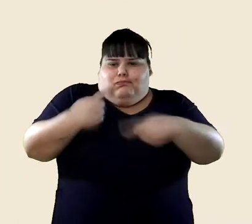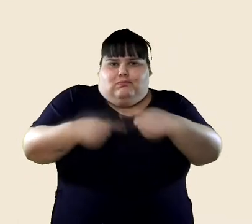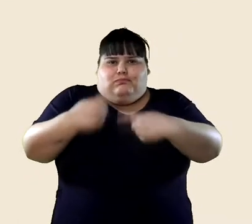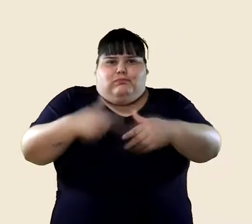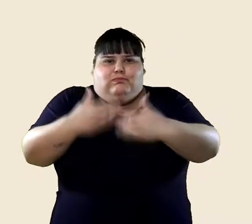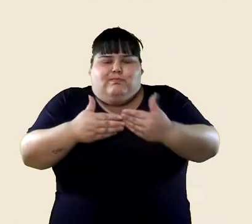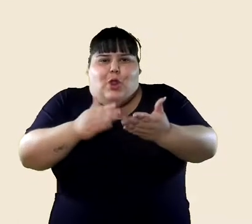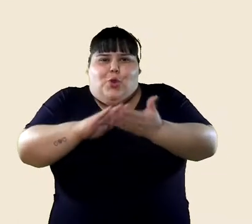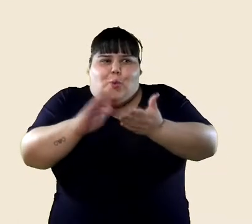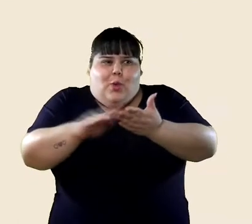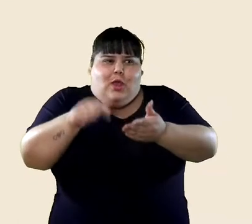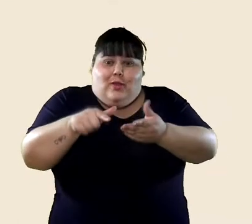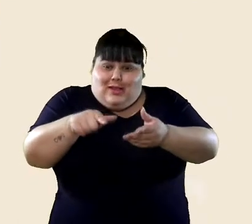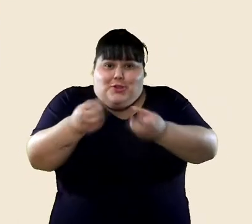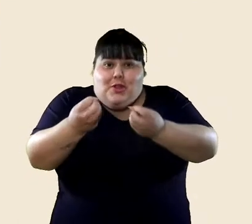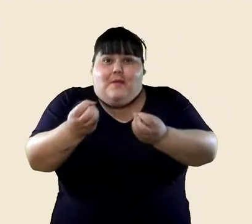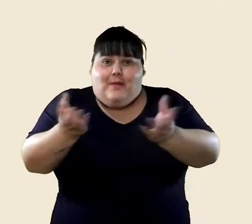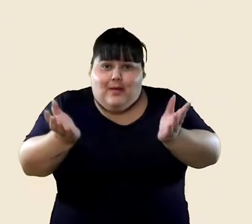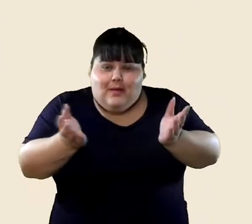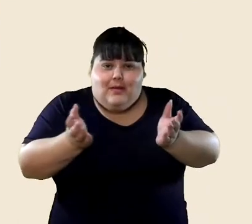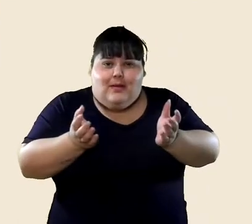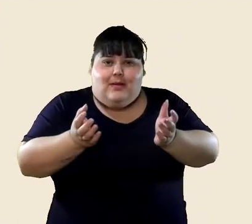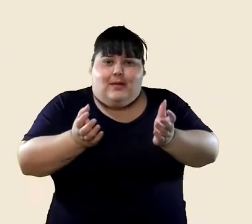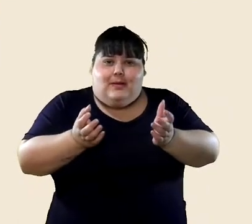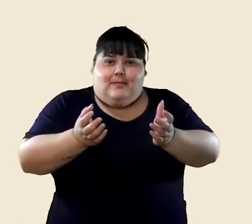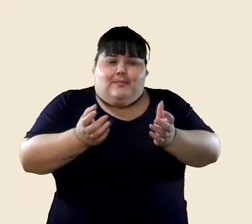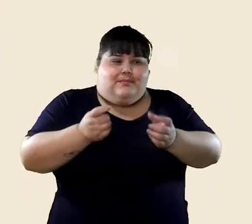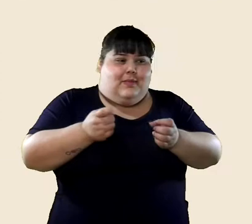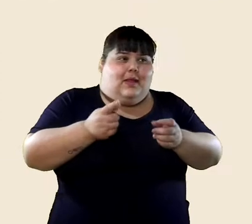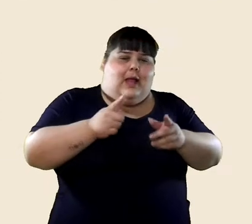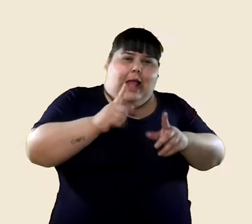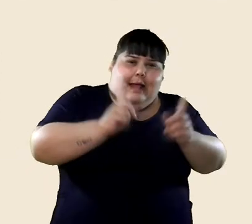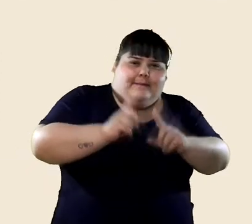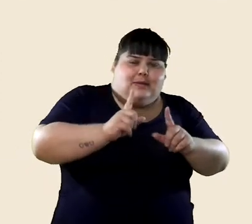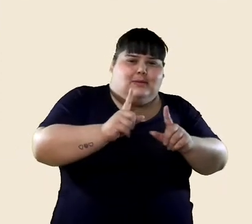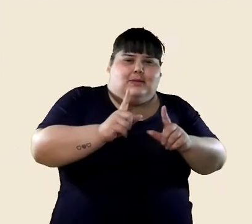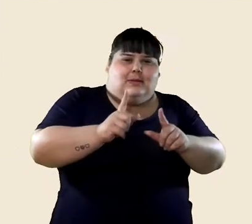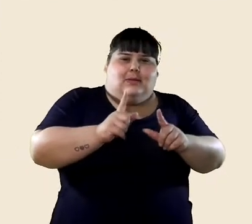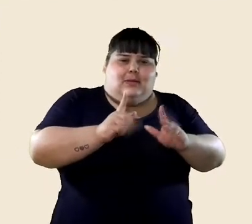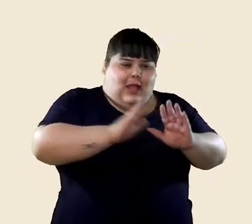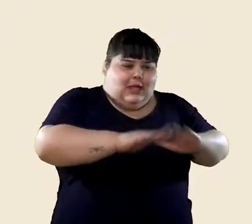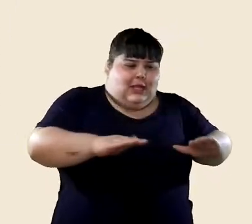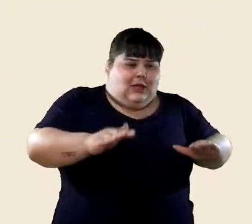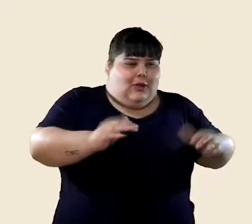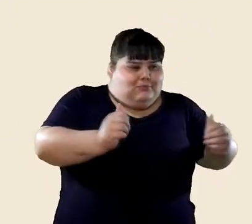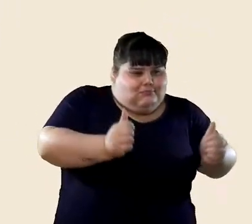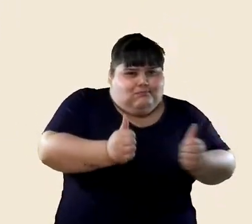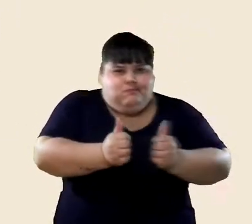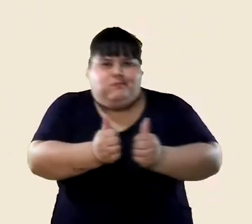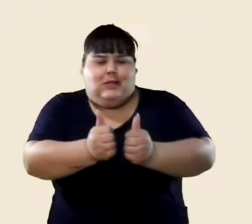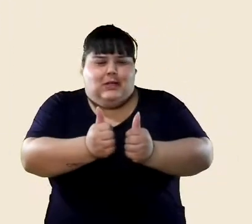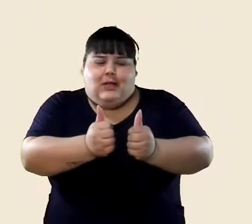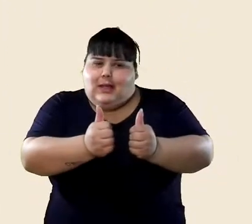bueno. A veces pasa que tenemos que llevar a un niño y enseñarle a cómo socializar